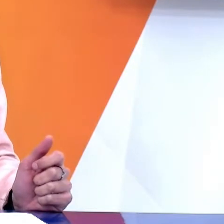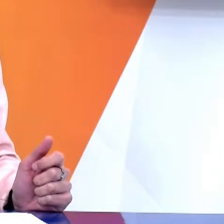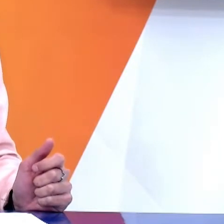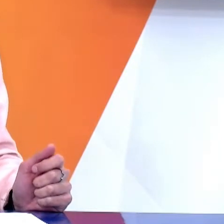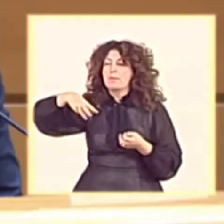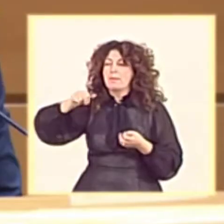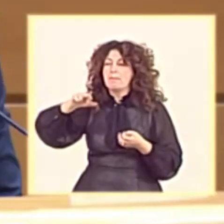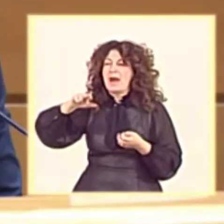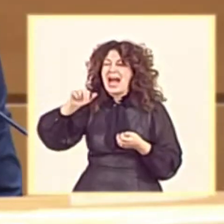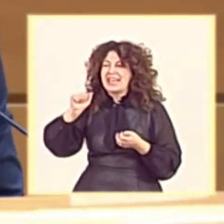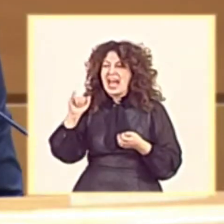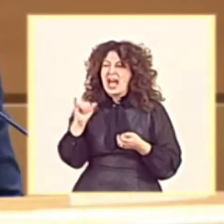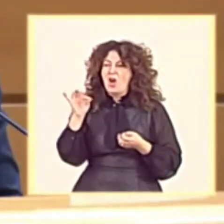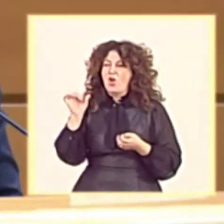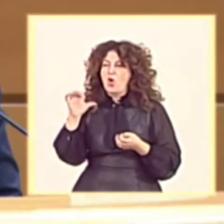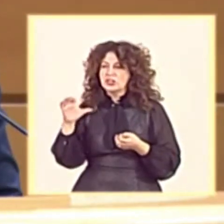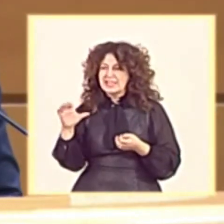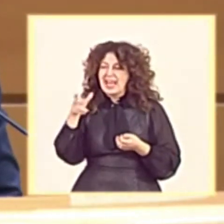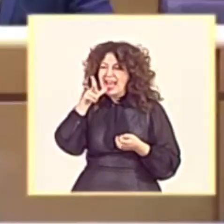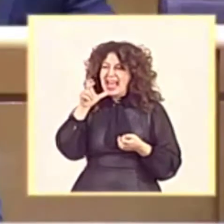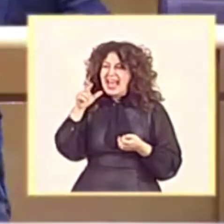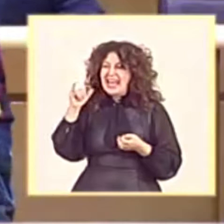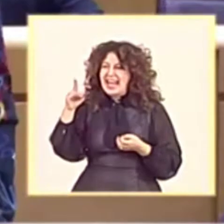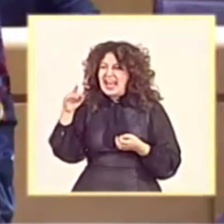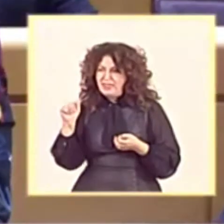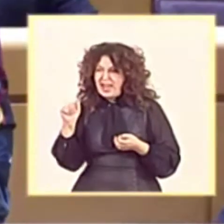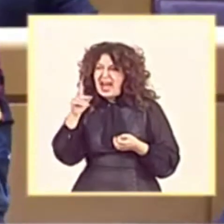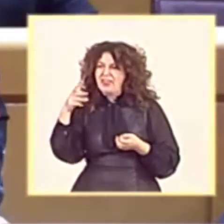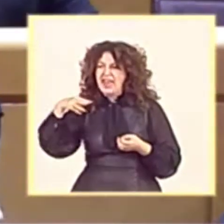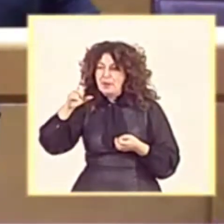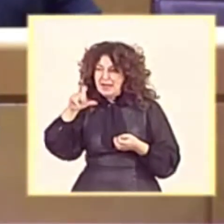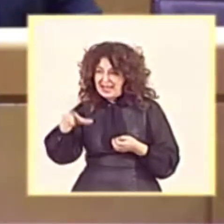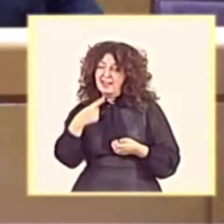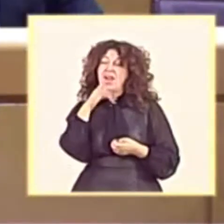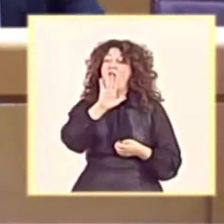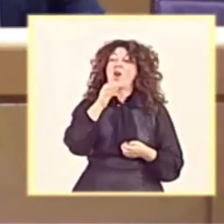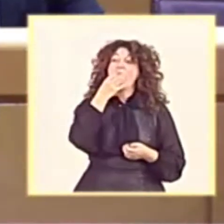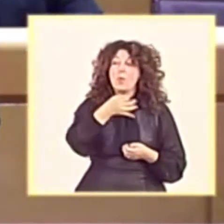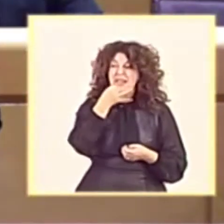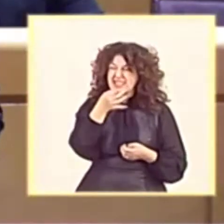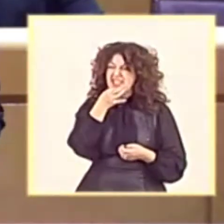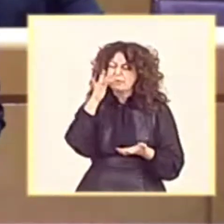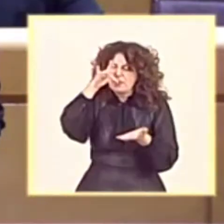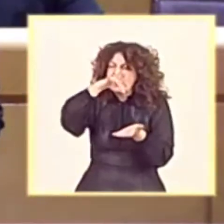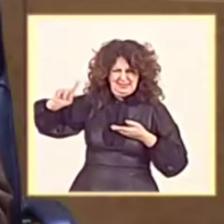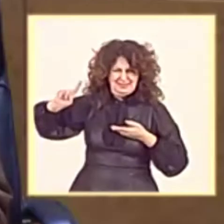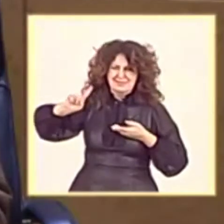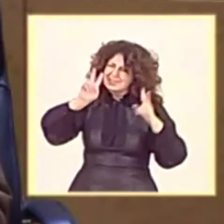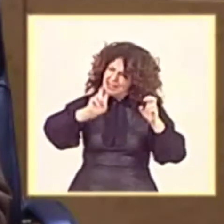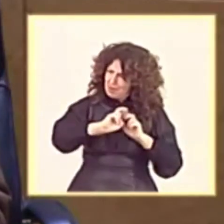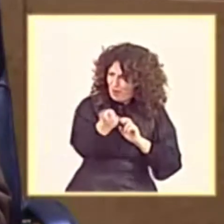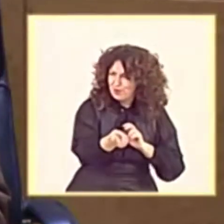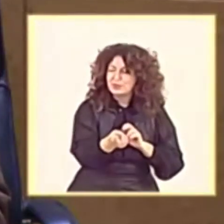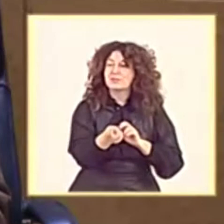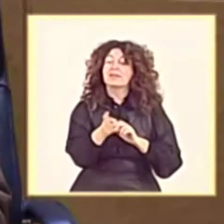Montero. Ha pasado un mes desde que la fiscalidad diferenciada se podría haber aplicado en la provincia de Soria y el Partido Popular quiso preguntar